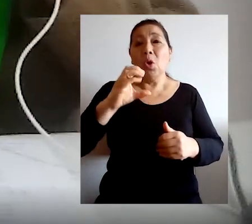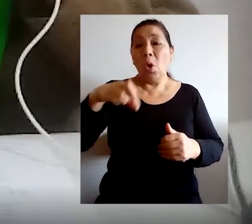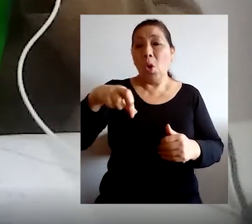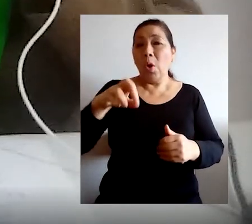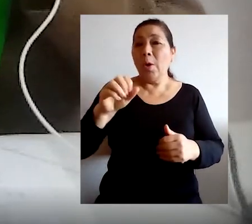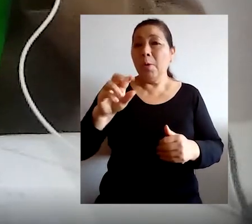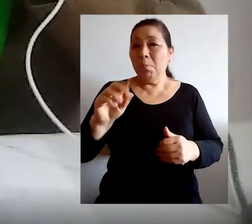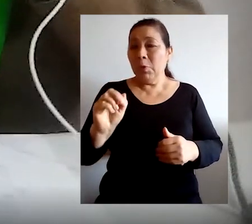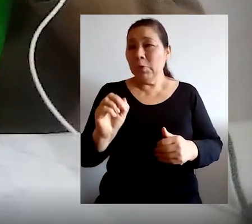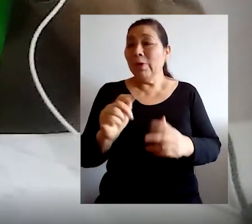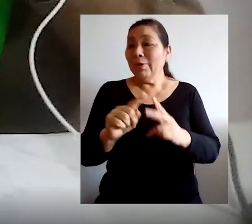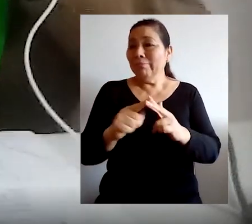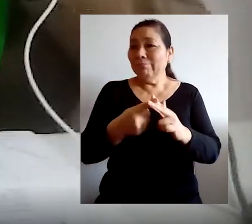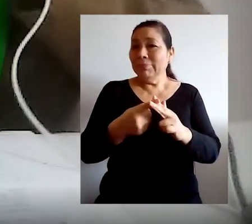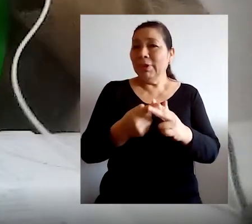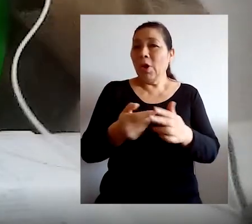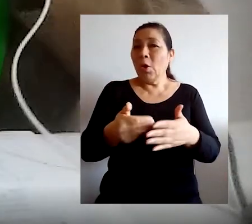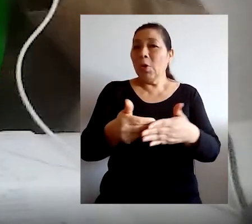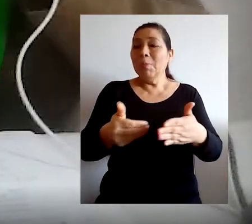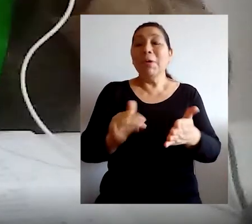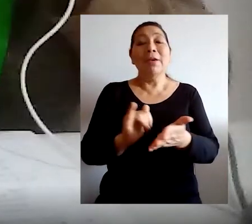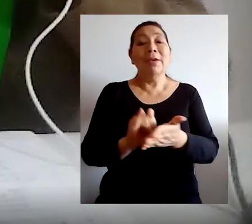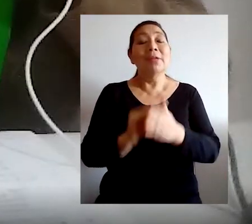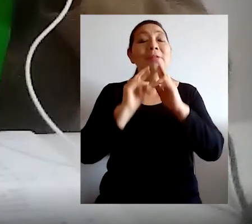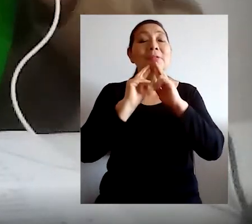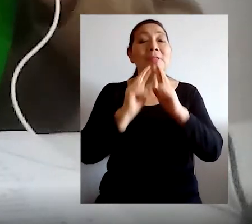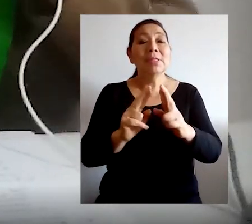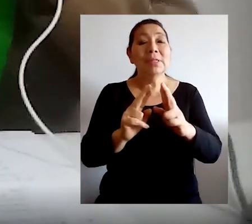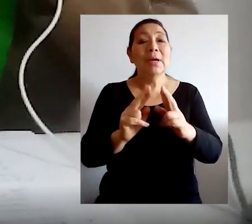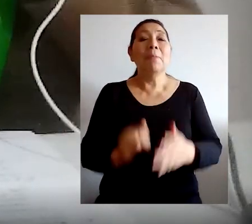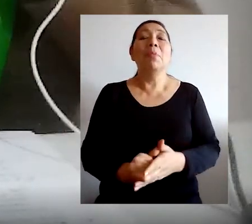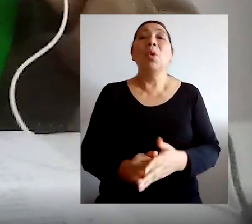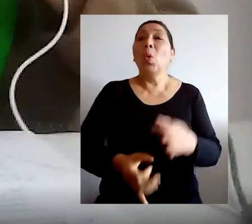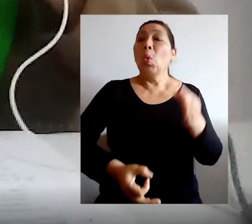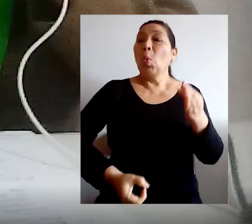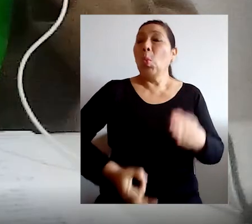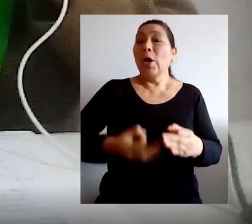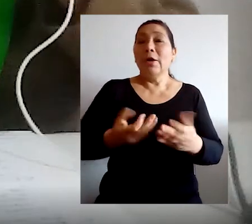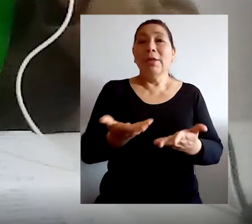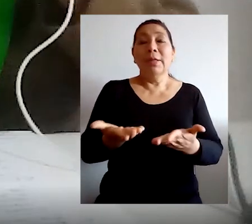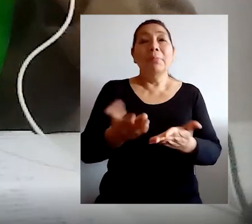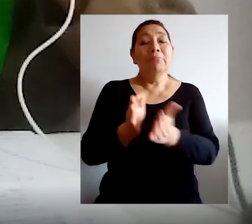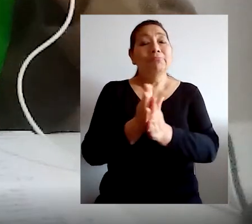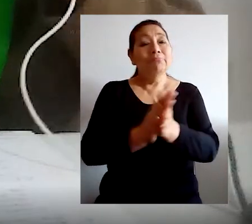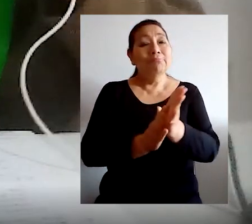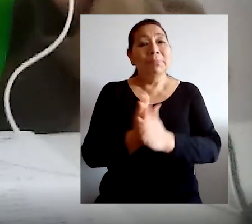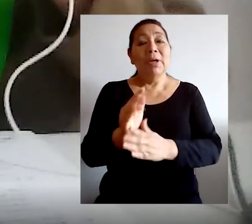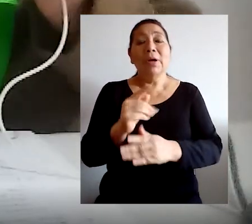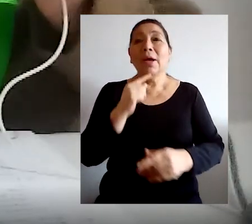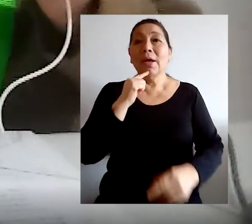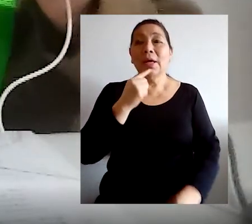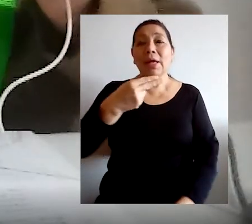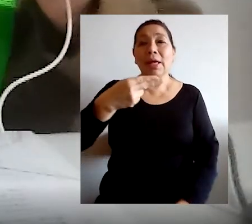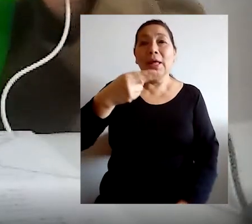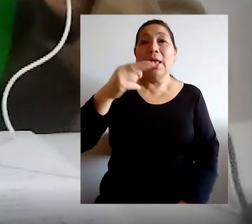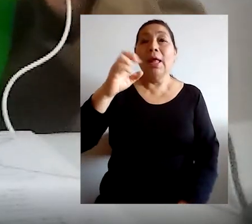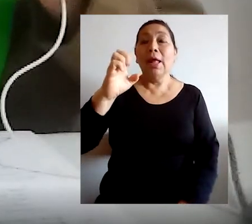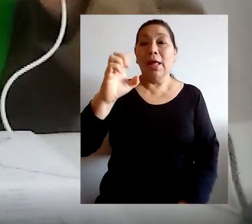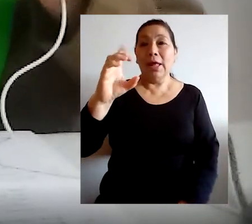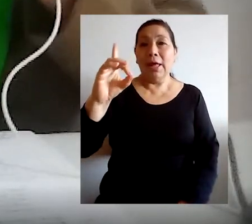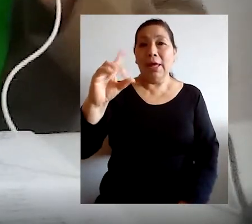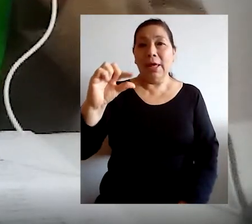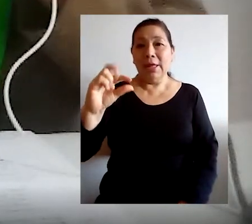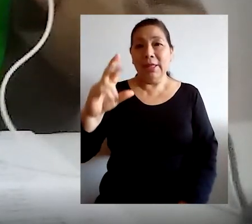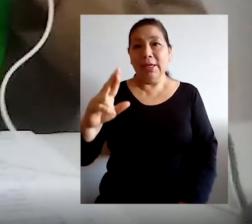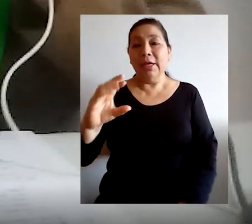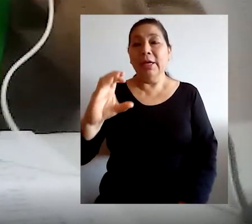ha planteado desde un inicio como pretensión que se resuelva la situación jurídica del ahora beneficiario, el señor Edgar Eleazar